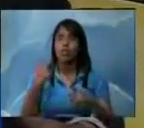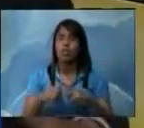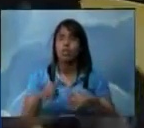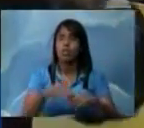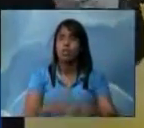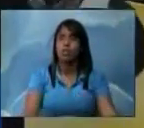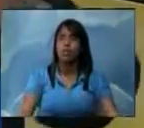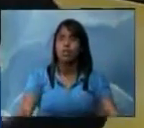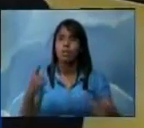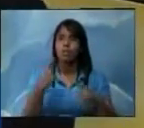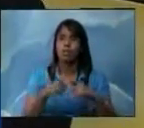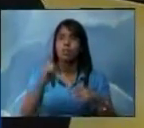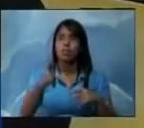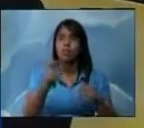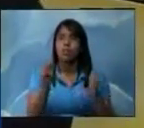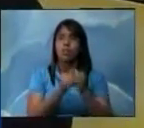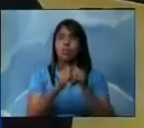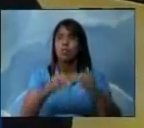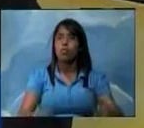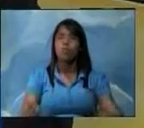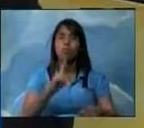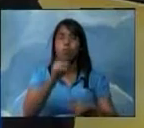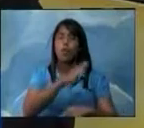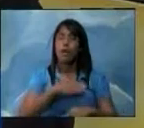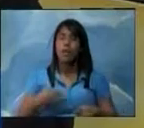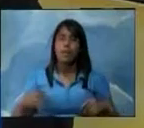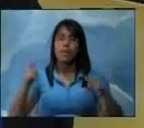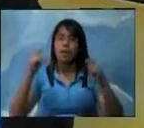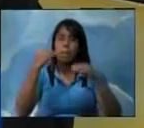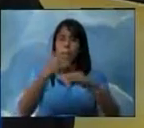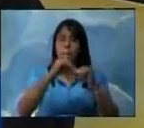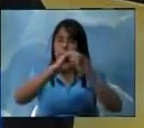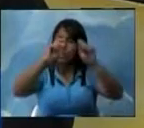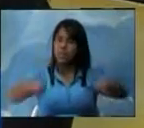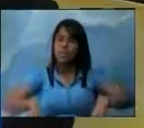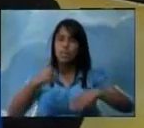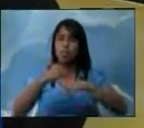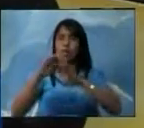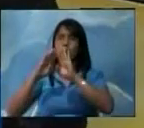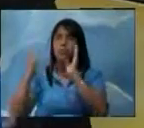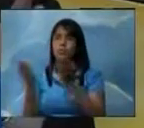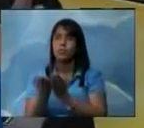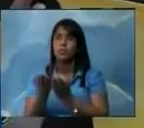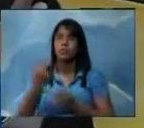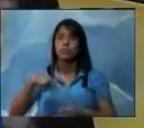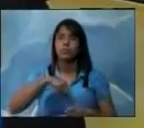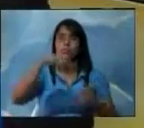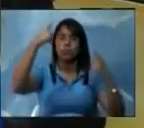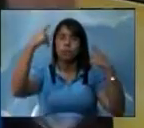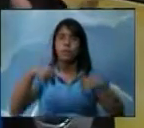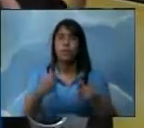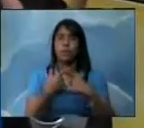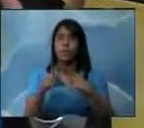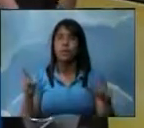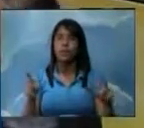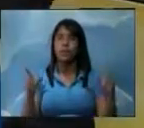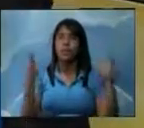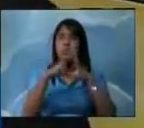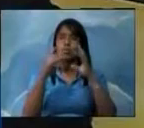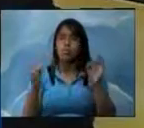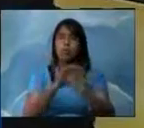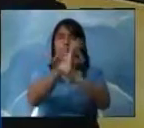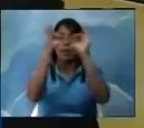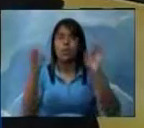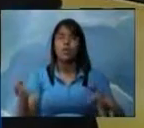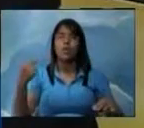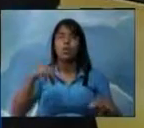con el mismo uniforme, pero con falda, no querían vestirse como el mundo. Nosotros somos diferentes en todas las maneras,